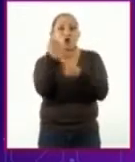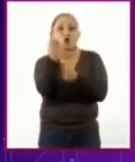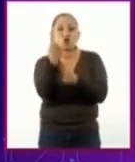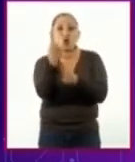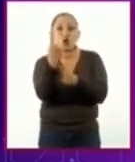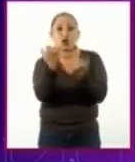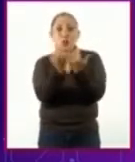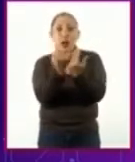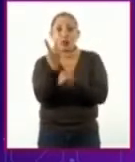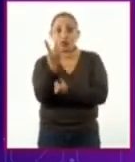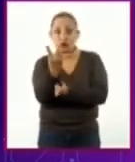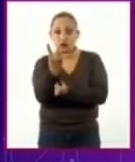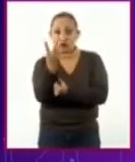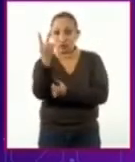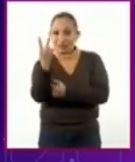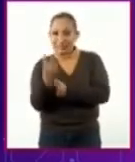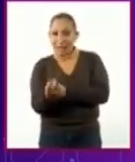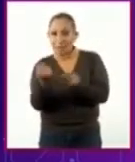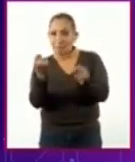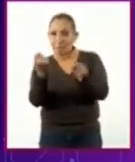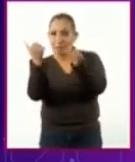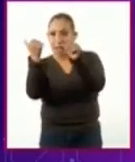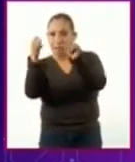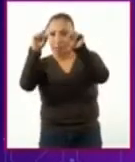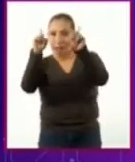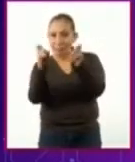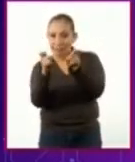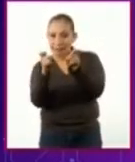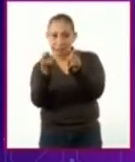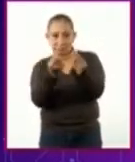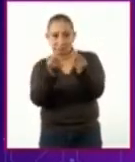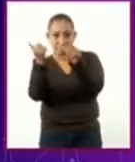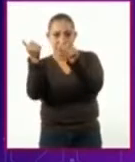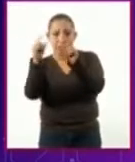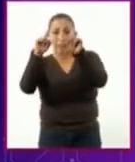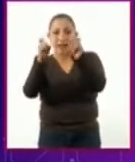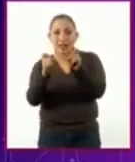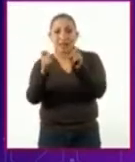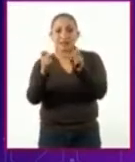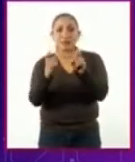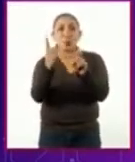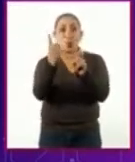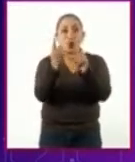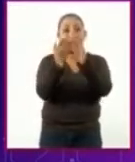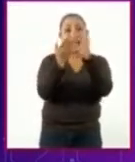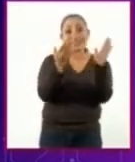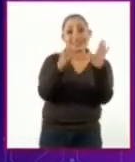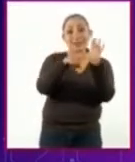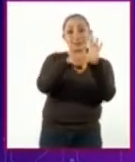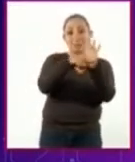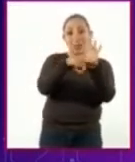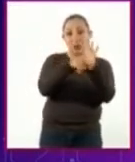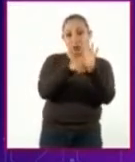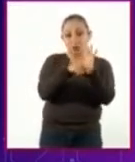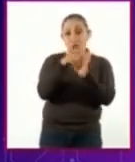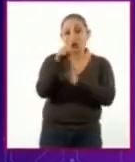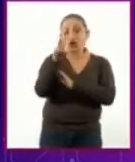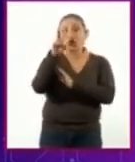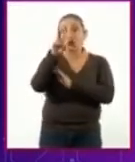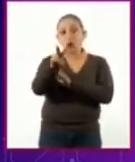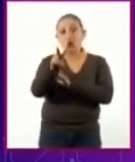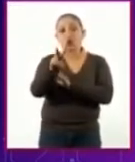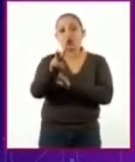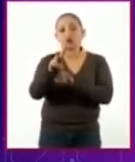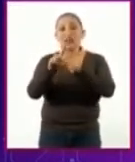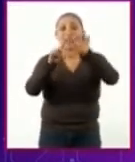igual a 2. Con esto ya eliminamos los paréntesis, porque al paréntesis lo antecede un signo menos, quedando 2